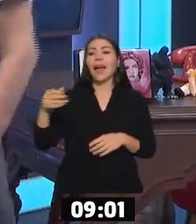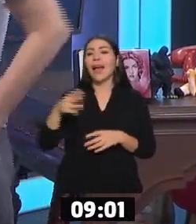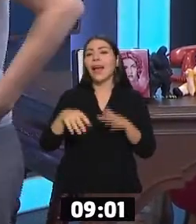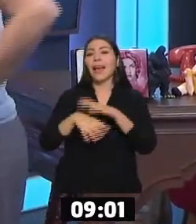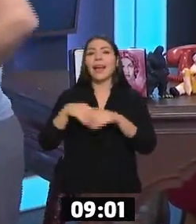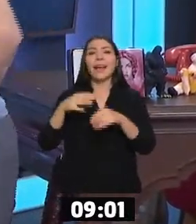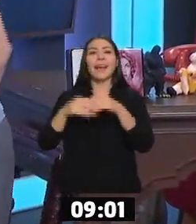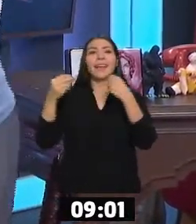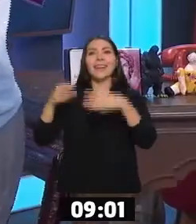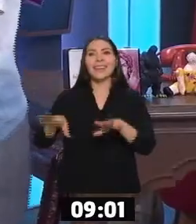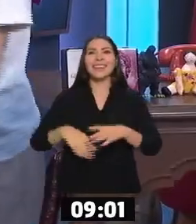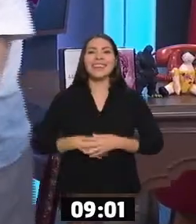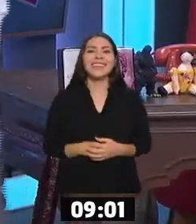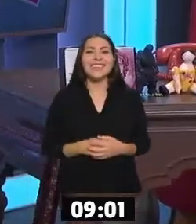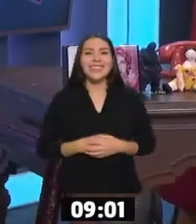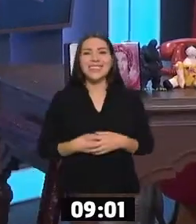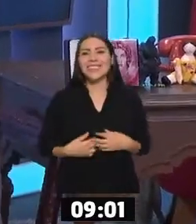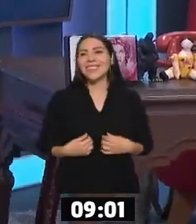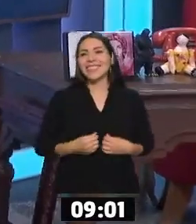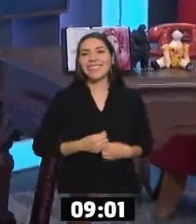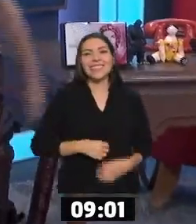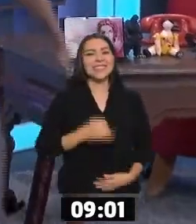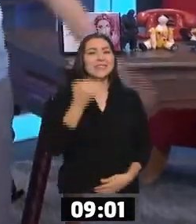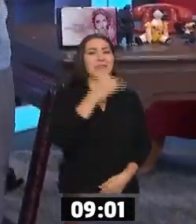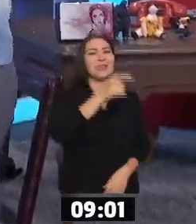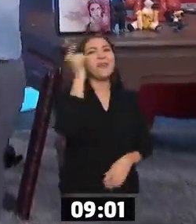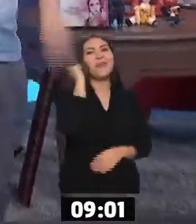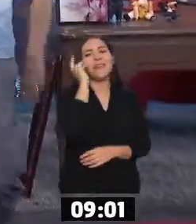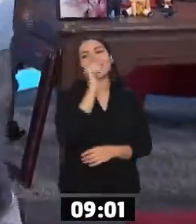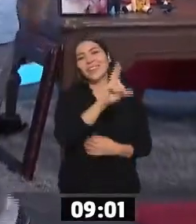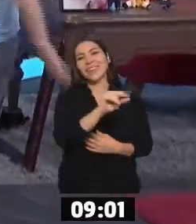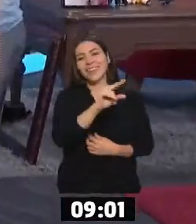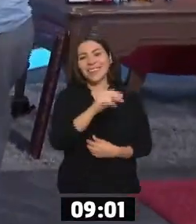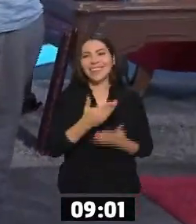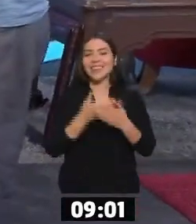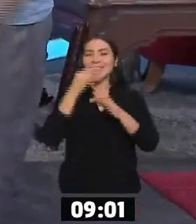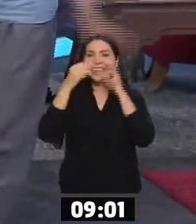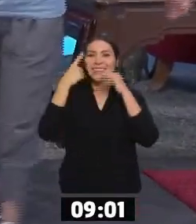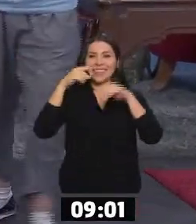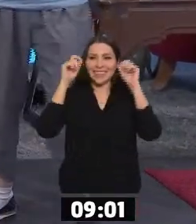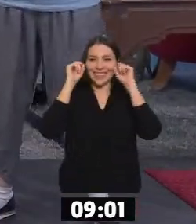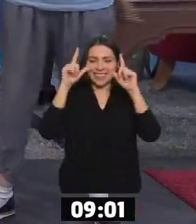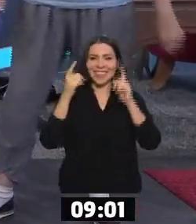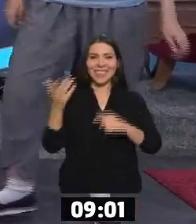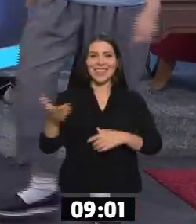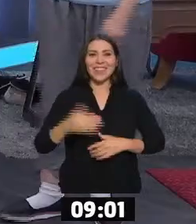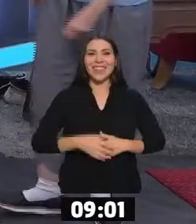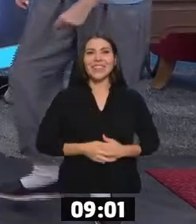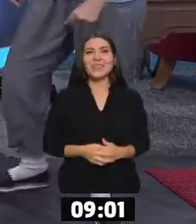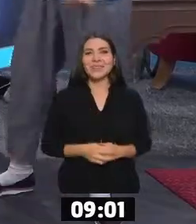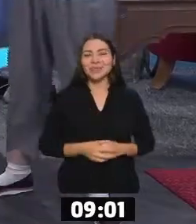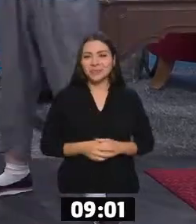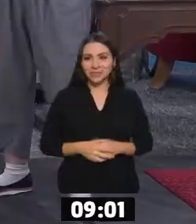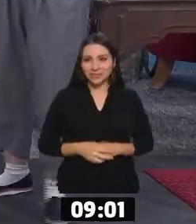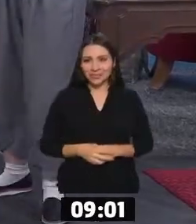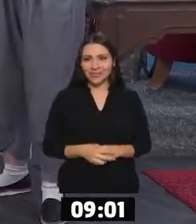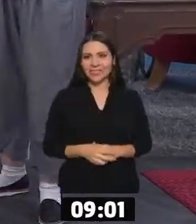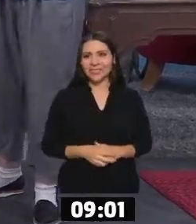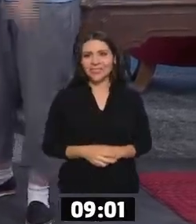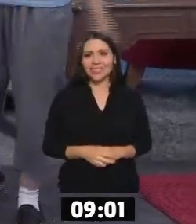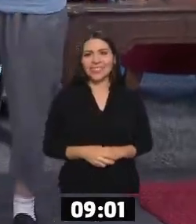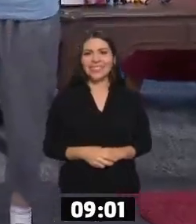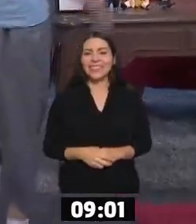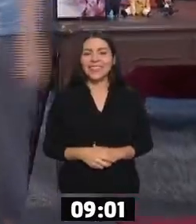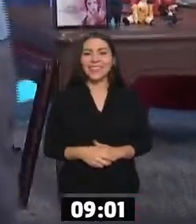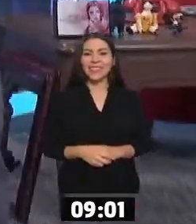nada! No, señora, Vámonos con hágame las la que te buena. levantan. Perdón, Híjole, perdón. ahora sí. No, haber salido de los hijos, qué